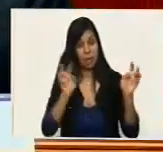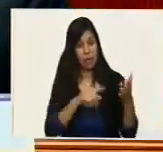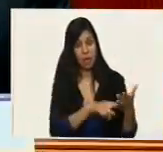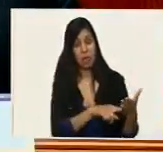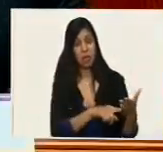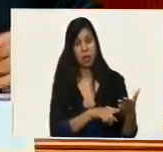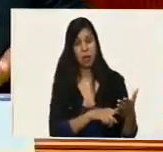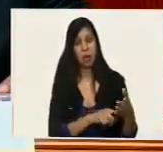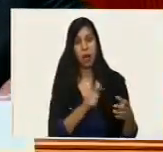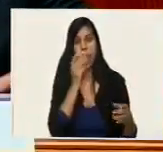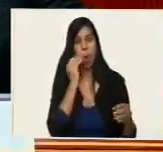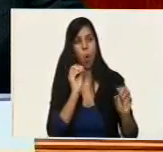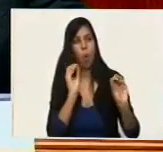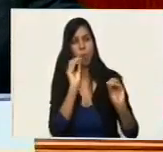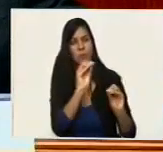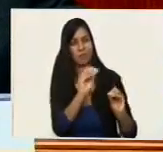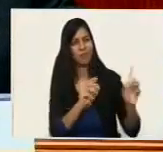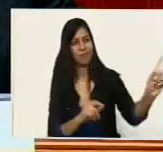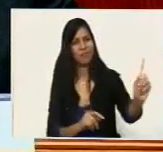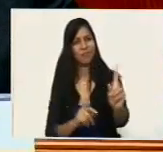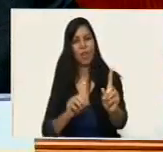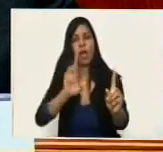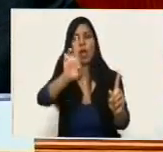Tiene la palabra Rubén Pinto.